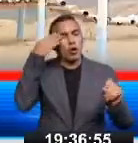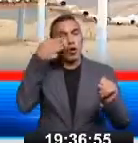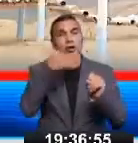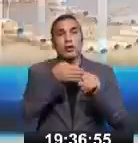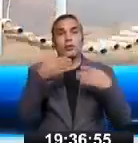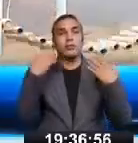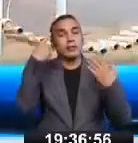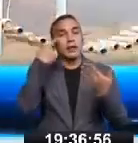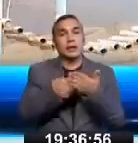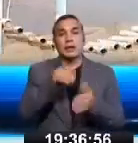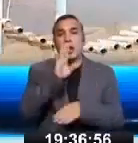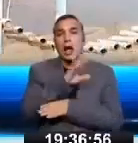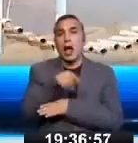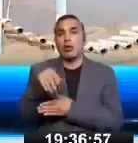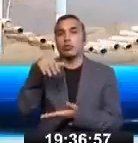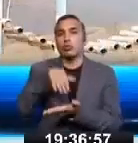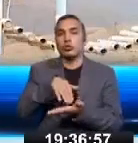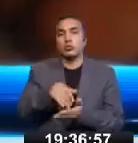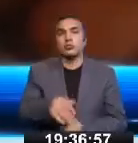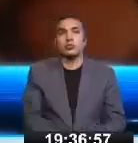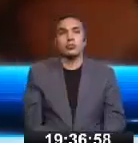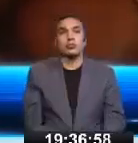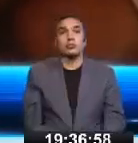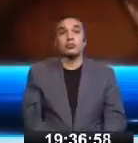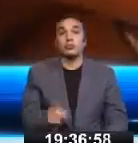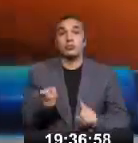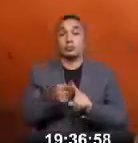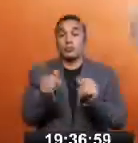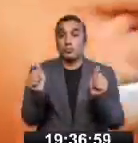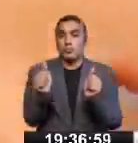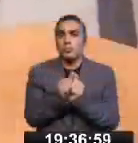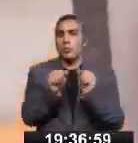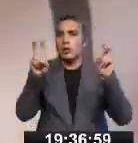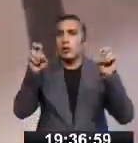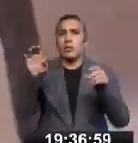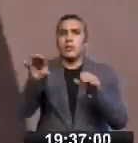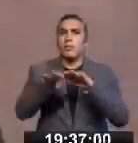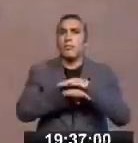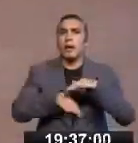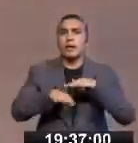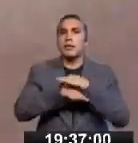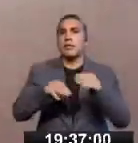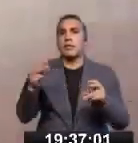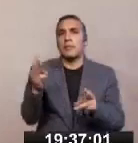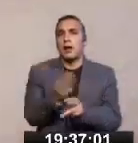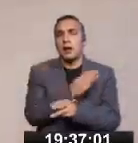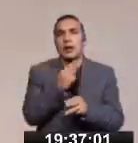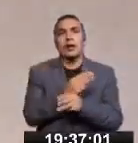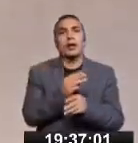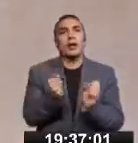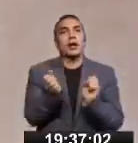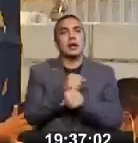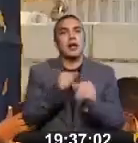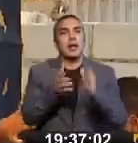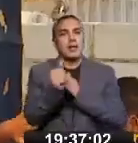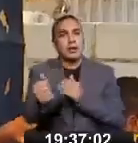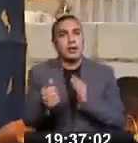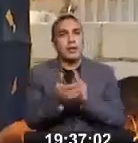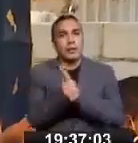rezago escolar se va a desarrollar un acompañamiento en temas básicos como matemáticas de desarrollo durabilidad